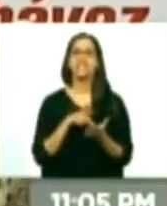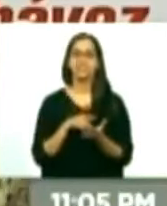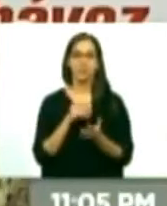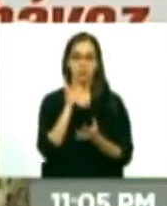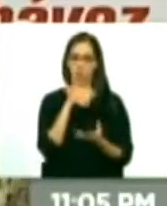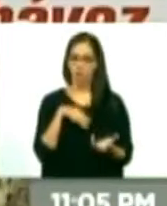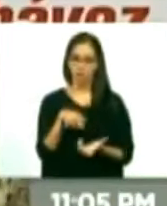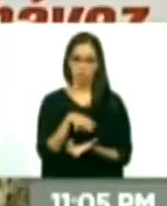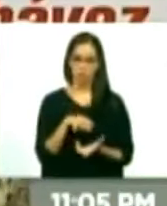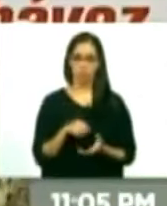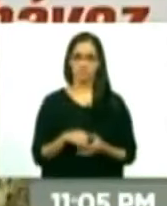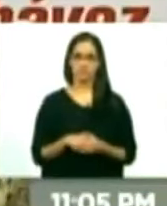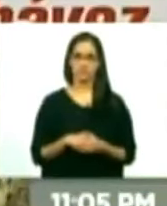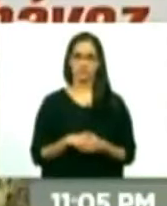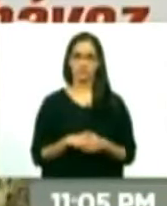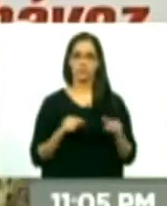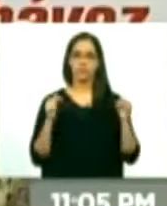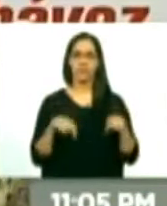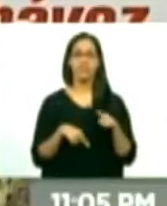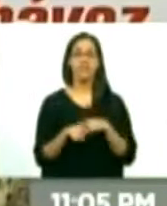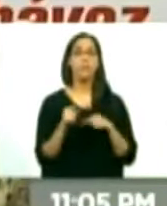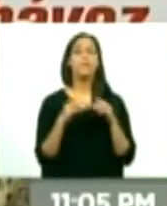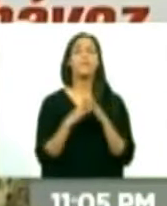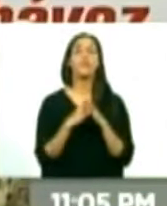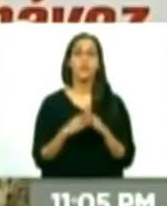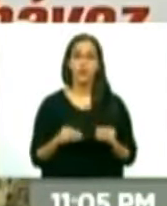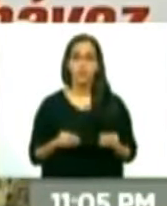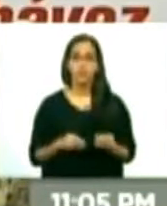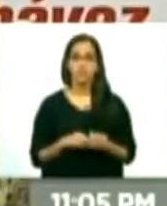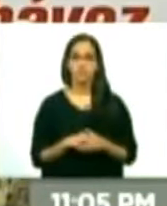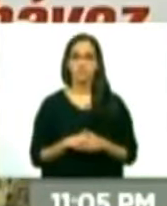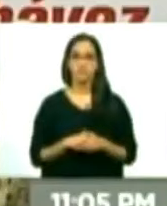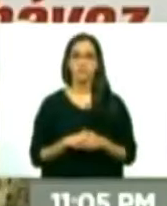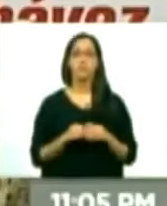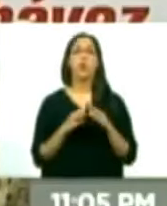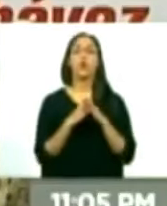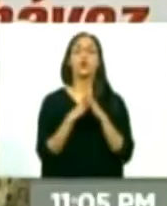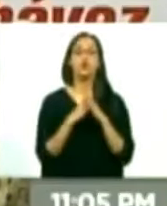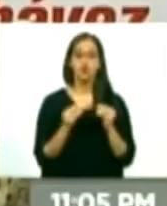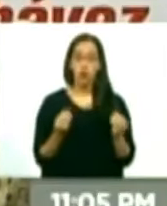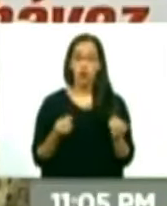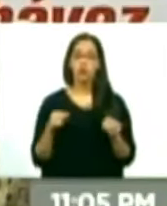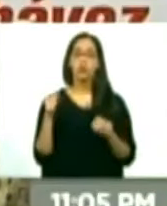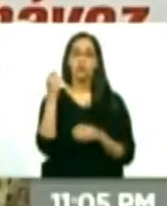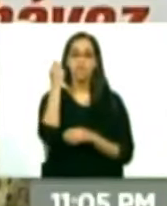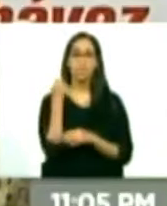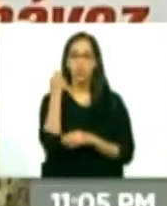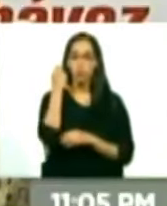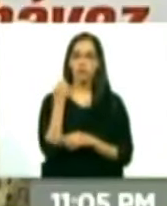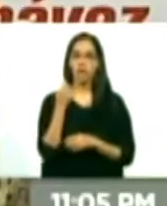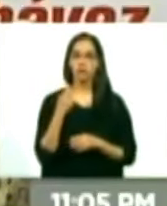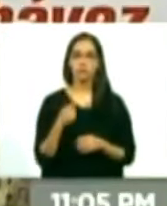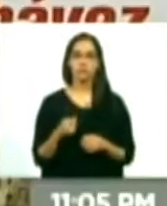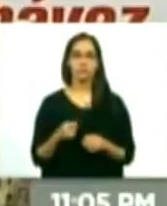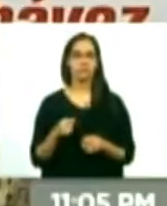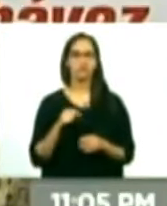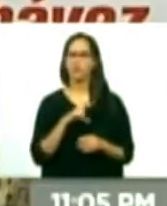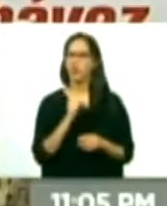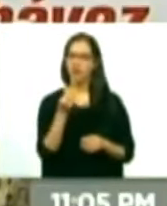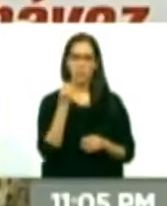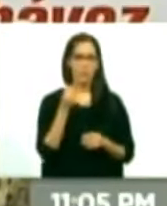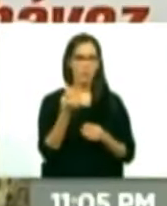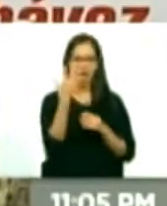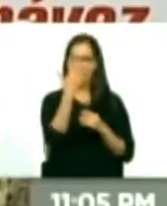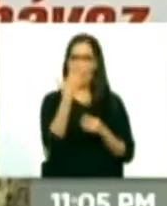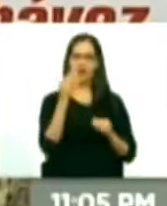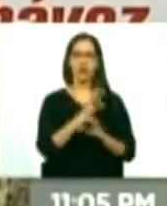ninguna duda. Aquí vamos por todo. Por todos los diputados y las diputadas, no le comamos chantaje a nadie.